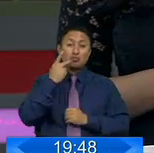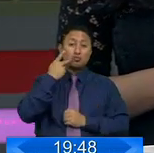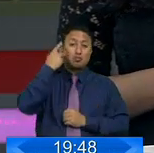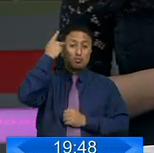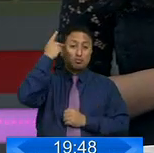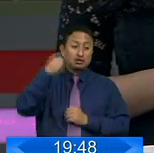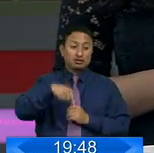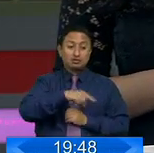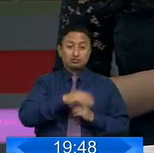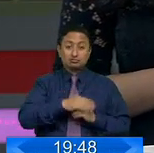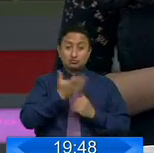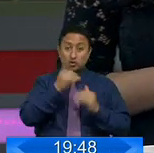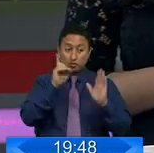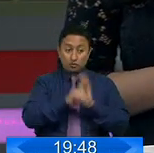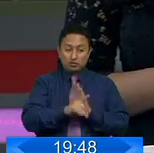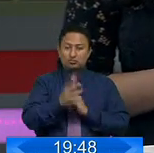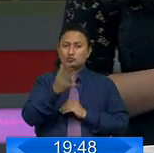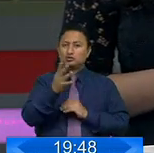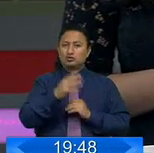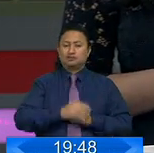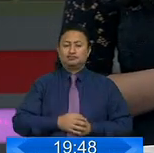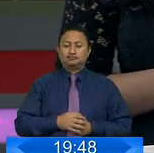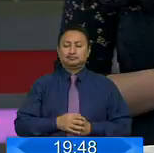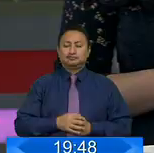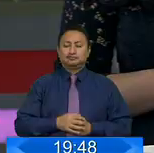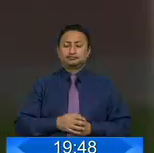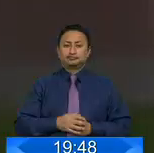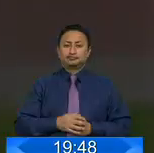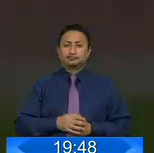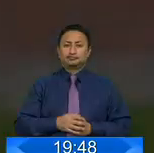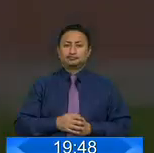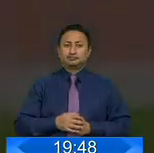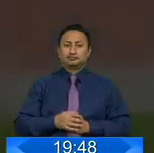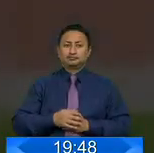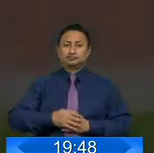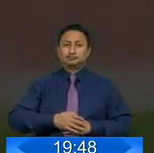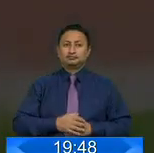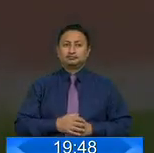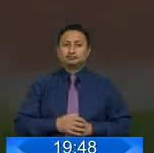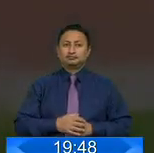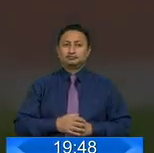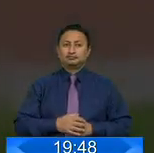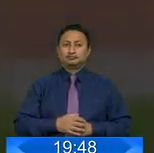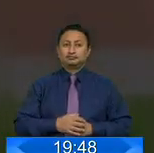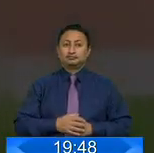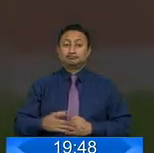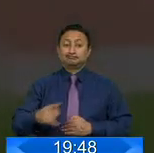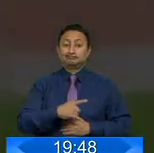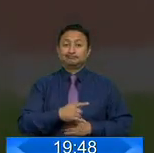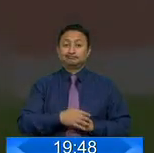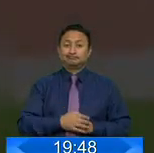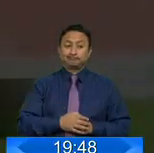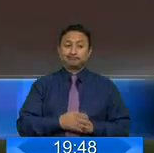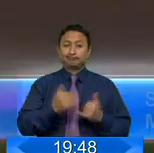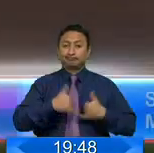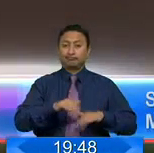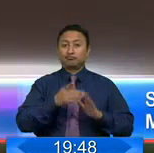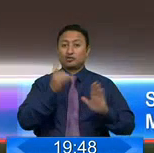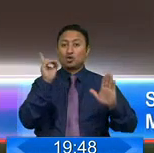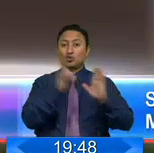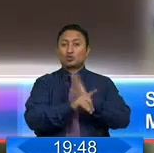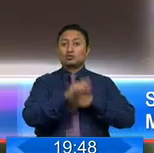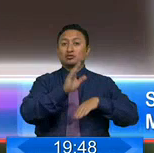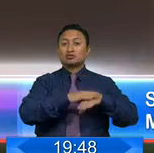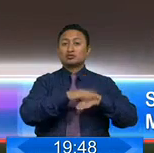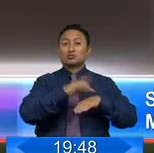no han presentado denuncias formales. Continúan las denuncias por supuestos maltratos a menores en